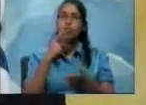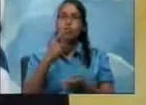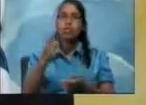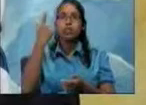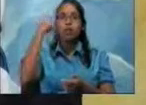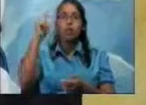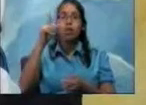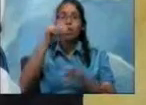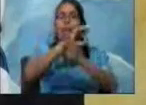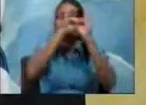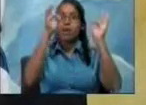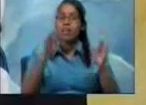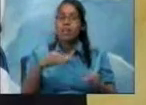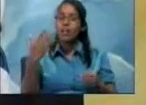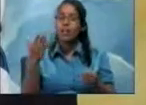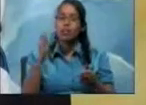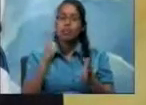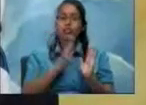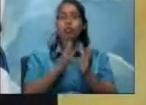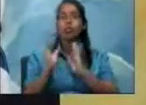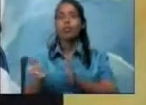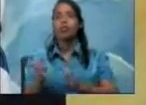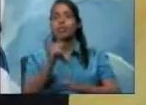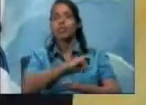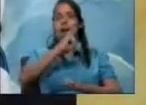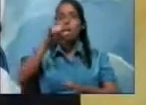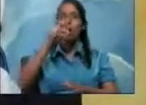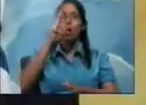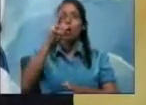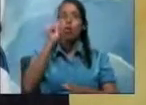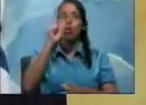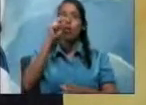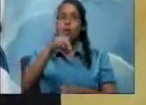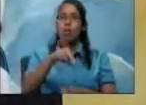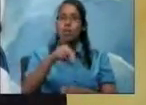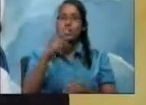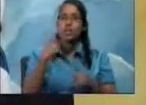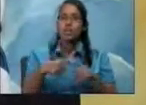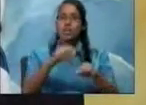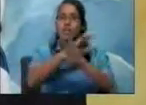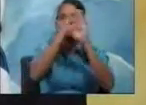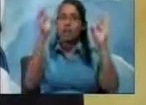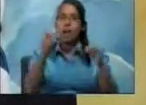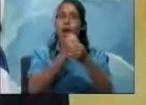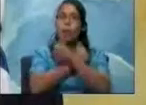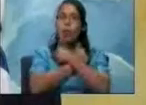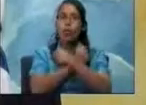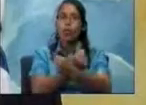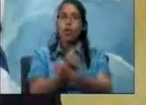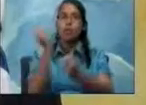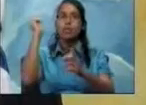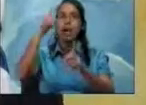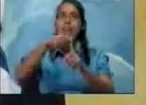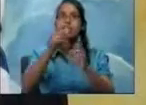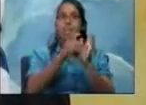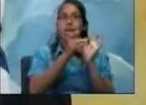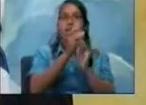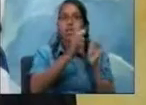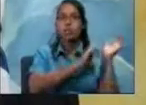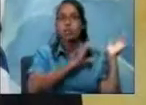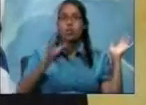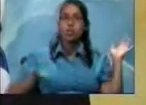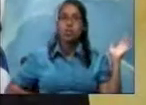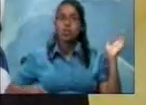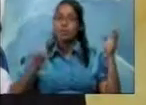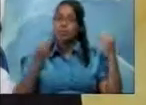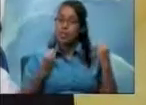la manera en que se comportaba Juan Juan se comportaba de una manera amorosa hacia el señor Jesucristo y el que se